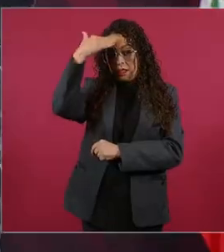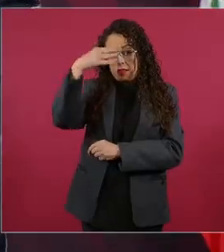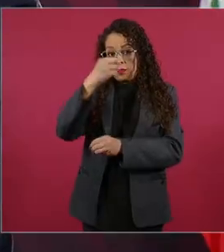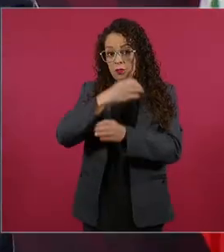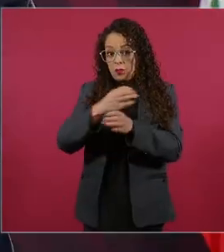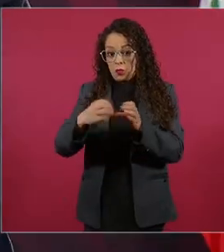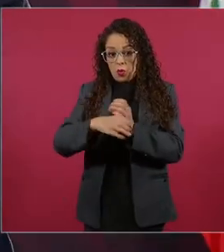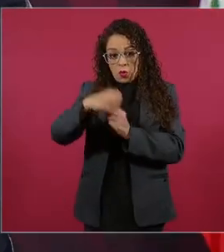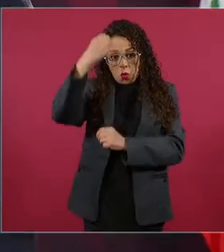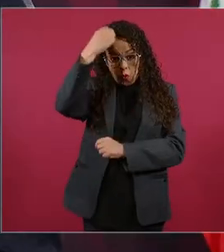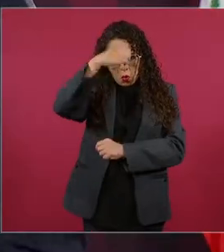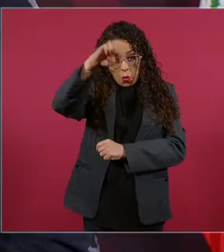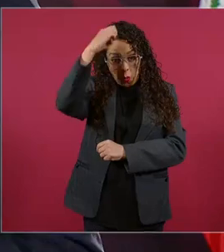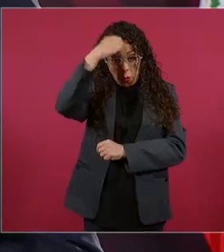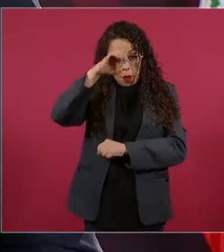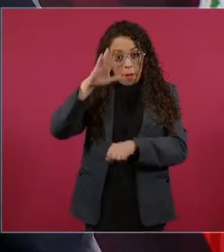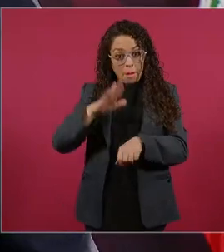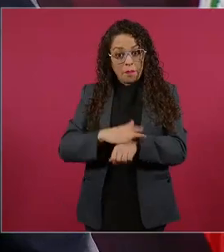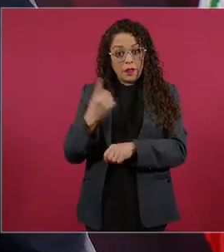varias cosas